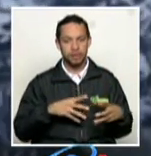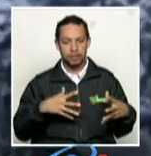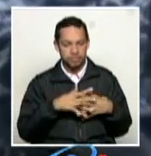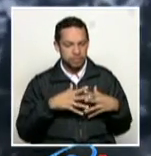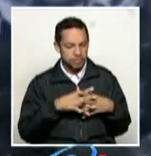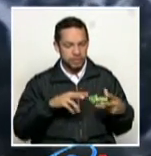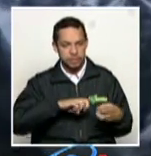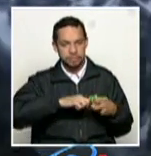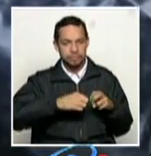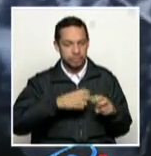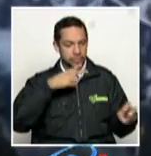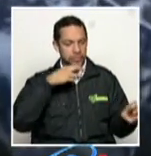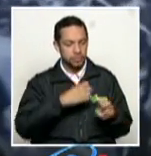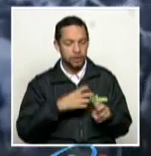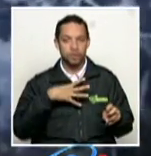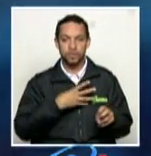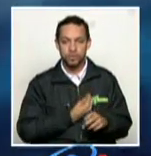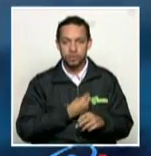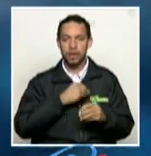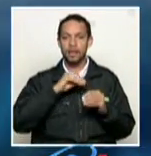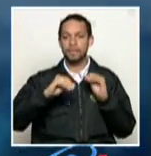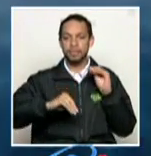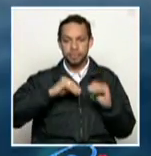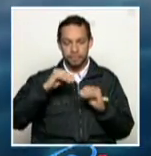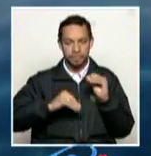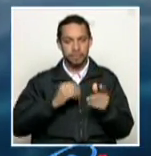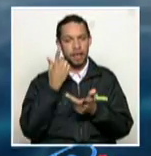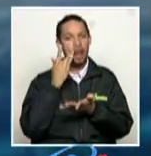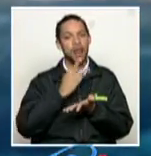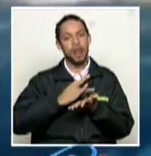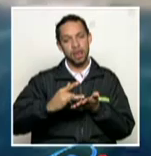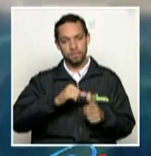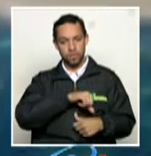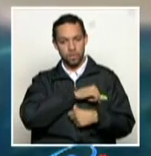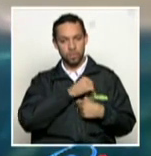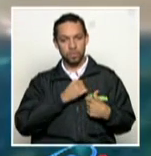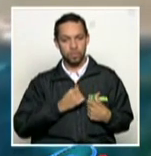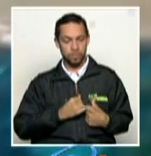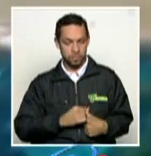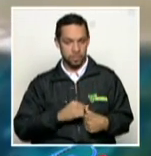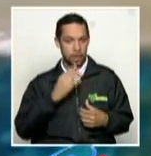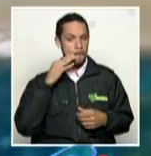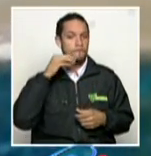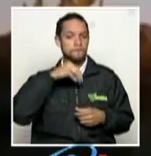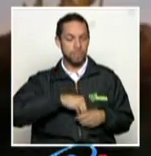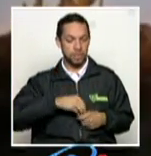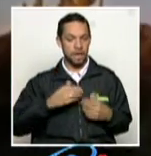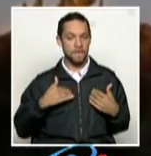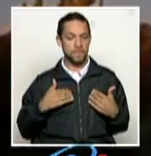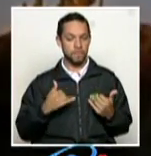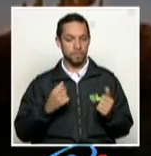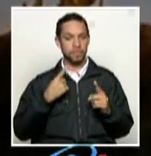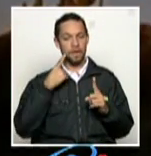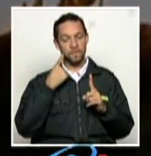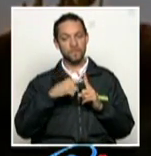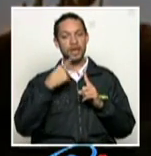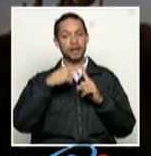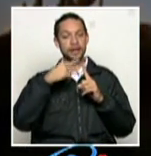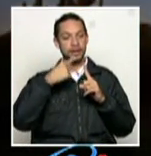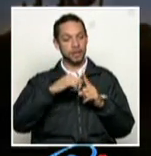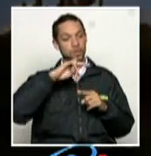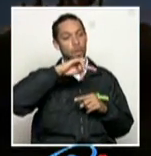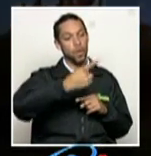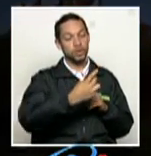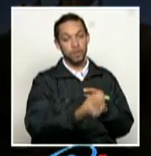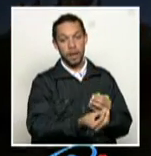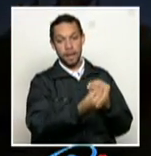colectivamente, debemos trabajar para purificarnos antes de comenzar una relación. Si esperamos hasta que estemos